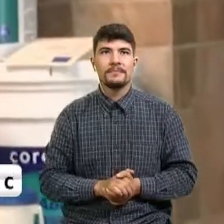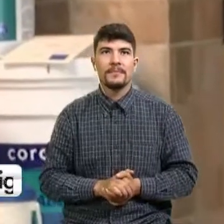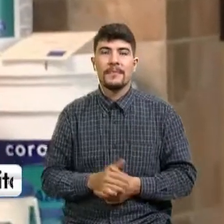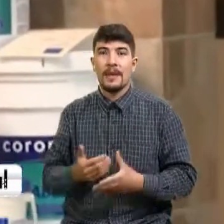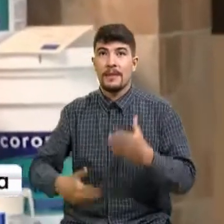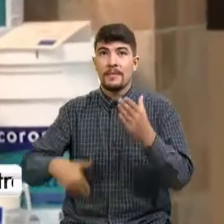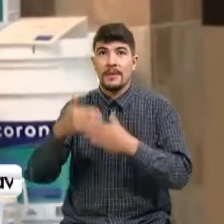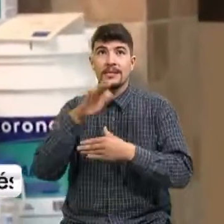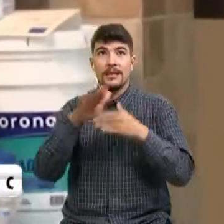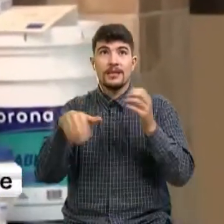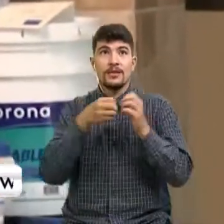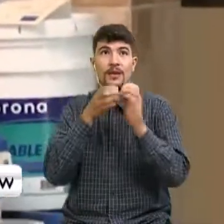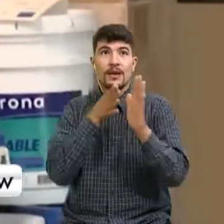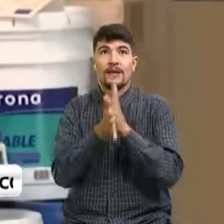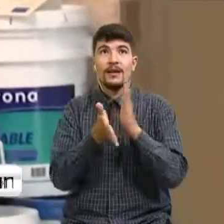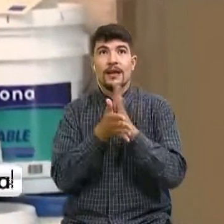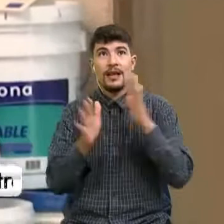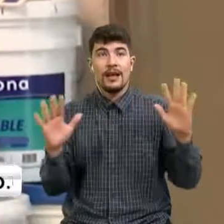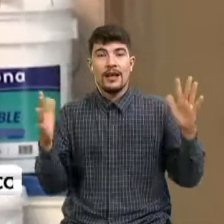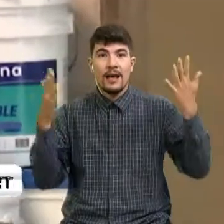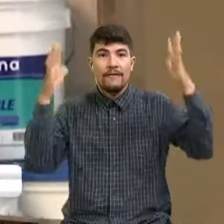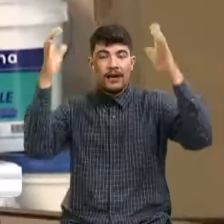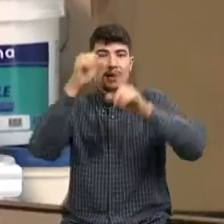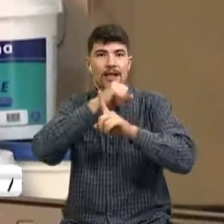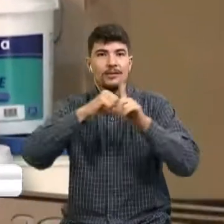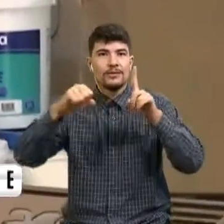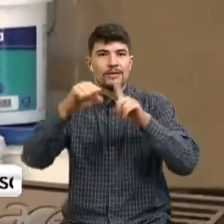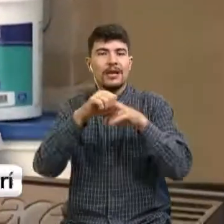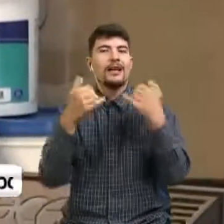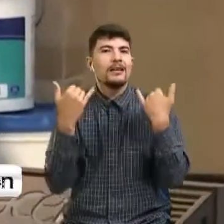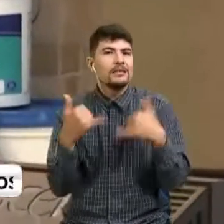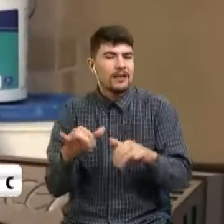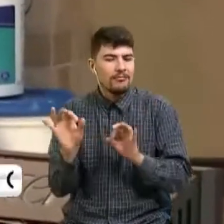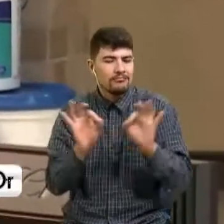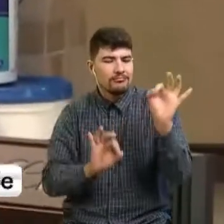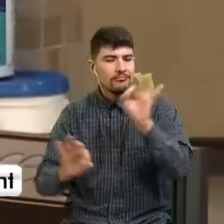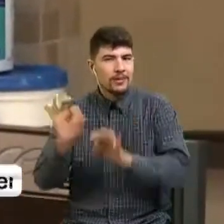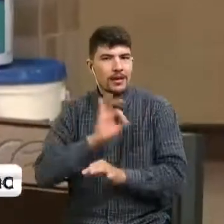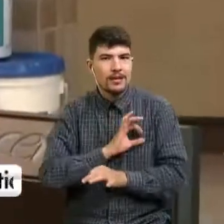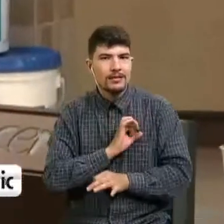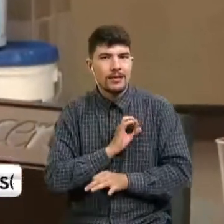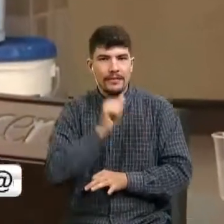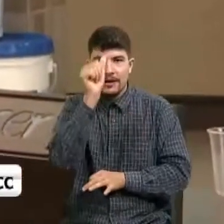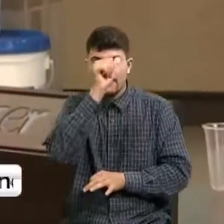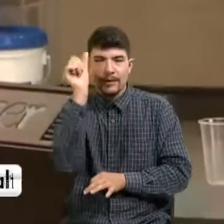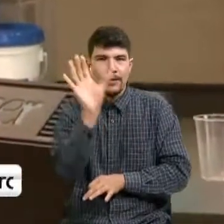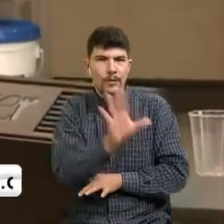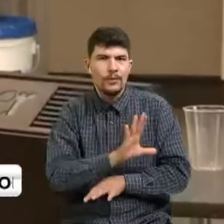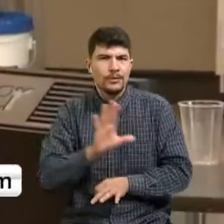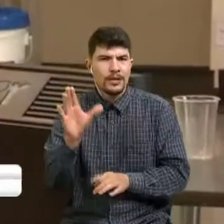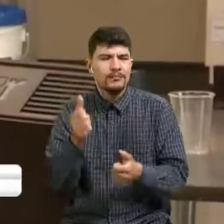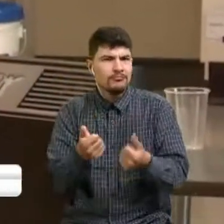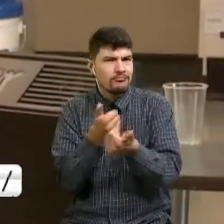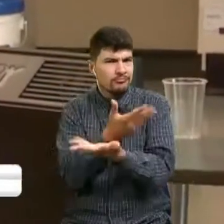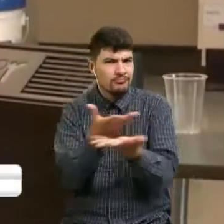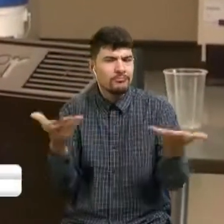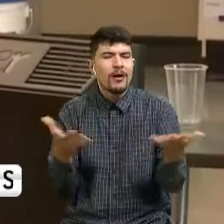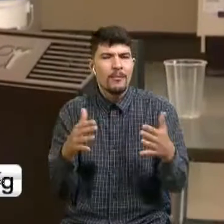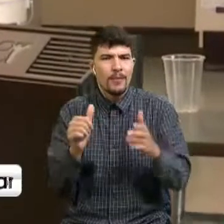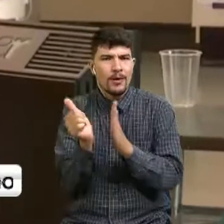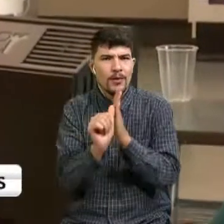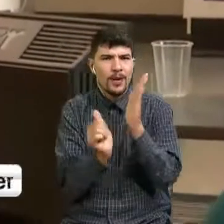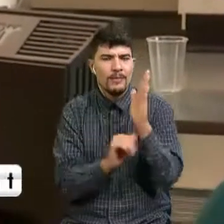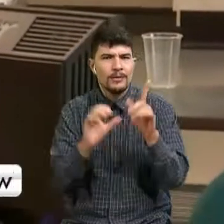Iniciando con la información, la Feria Social ya tiene todo preparado para que este fin de semana vivan todos ustedes una variada programación